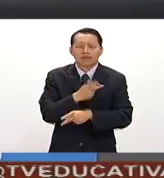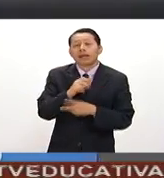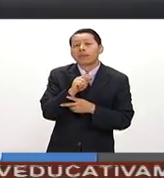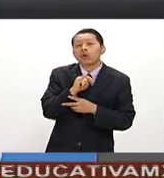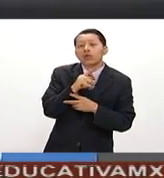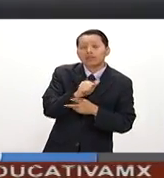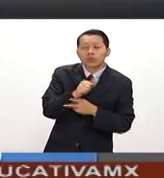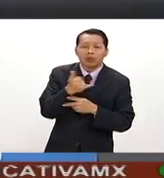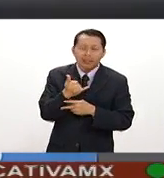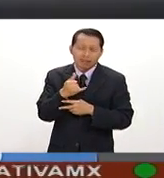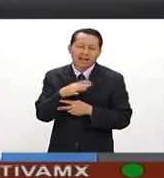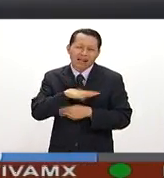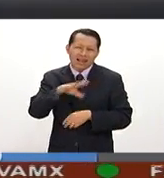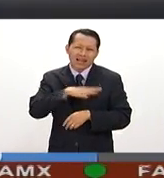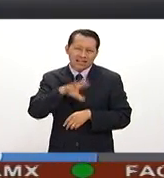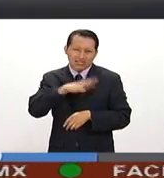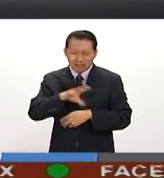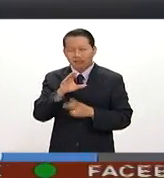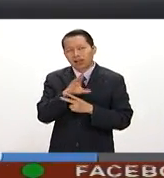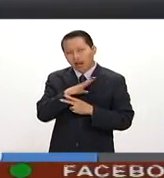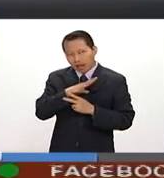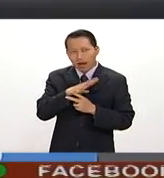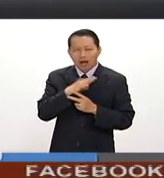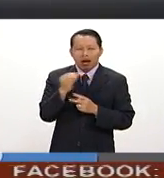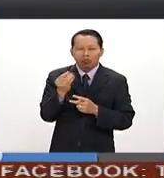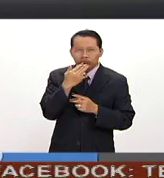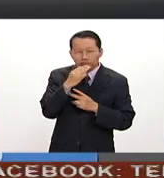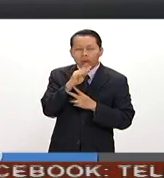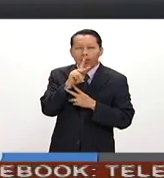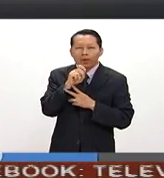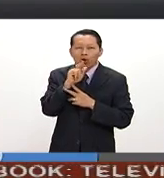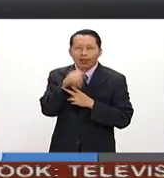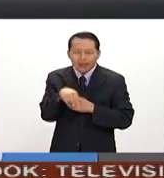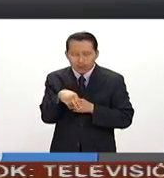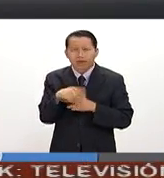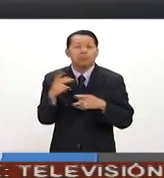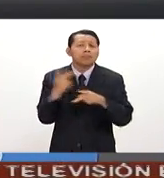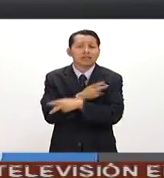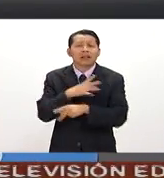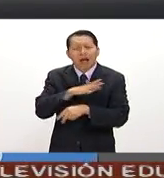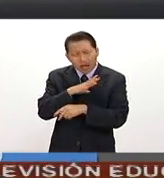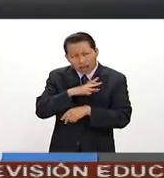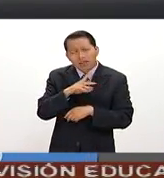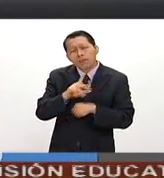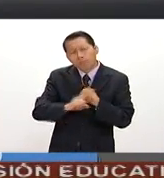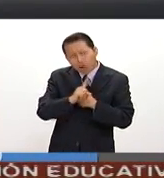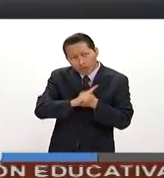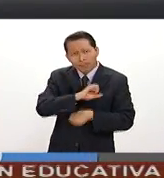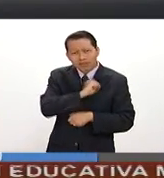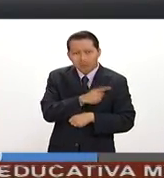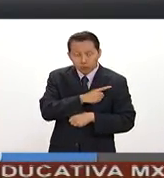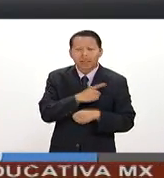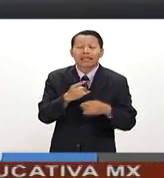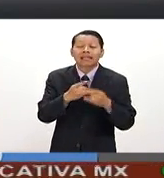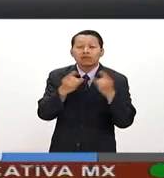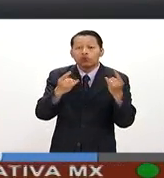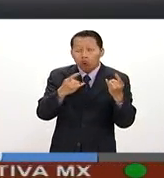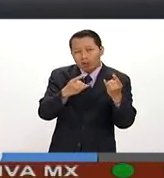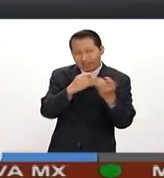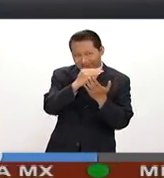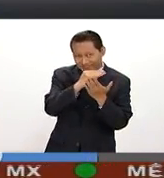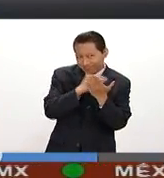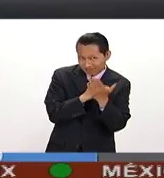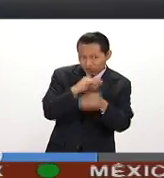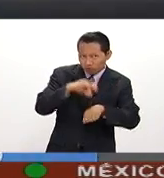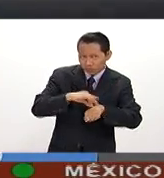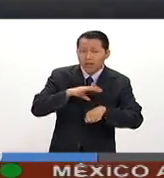hipotiroidismo y alergias al polen, bueno, pues está con ciertos problemas de salud. En su historial médico previo